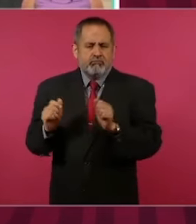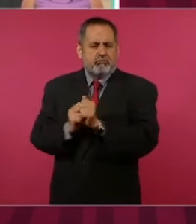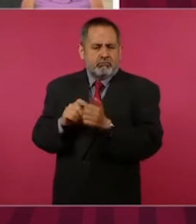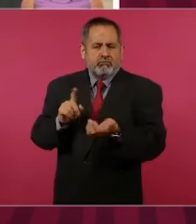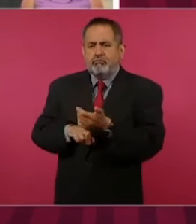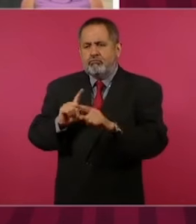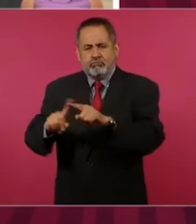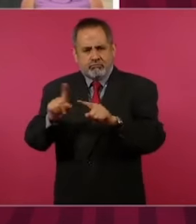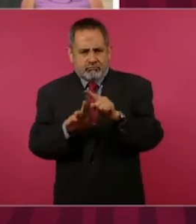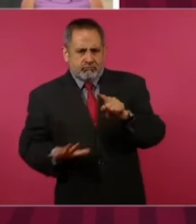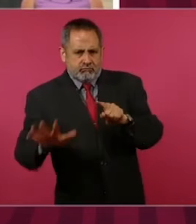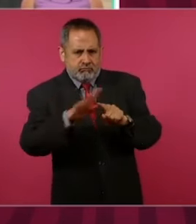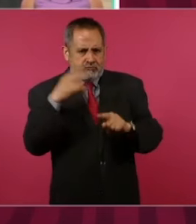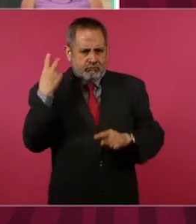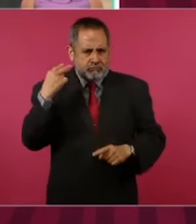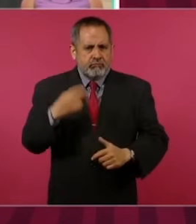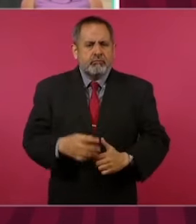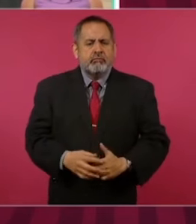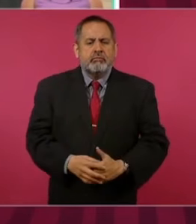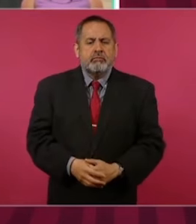Veracruz.